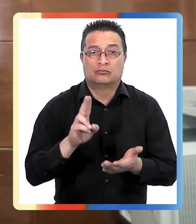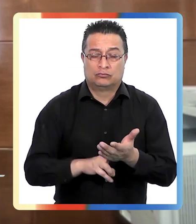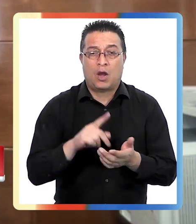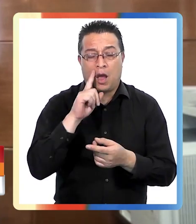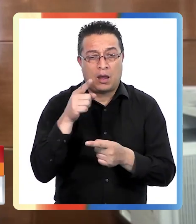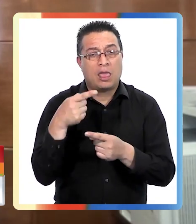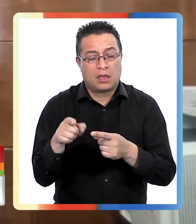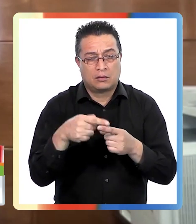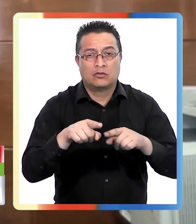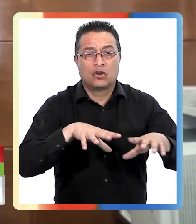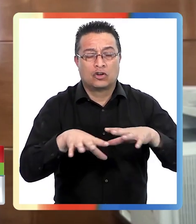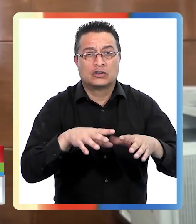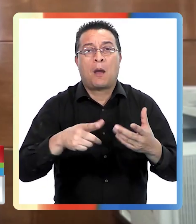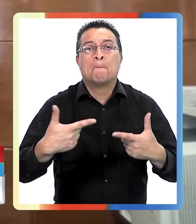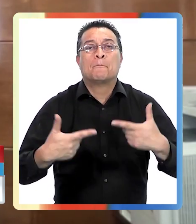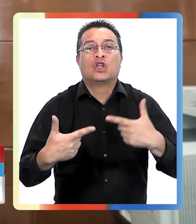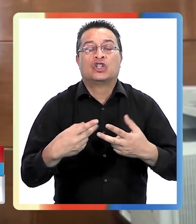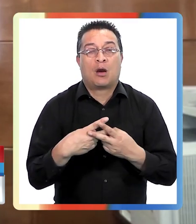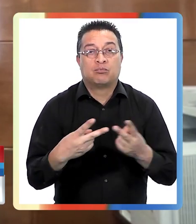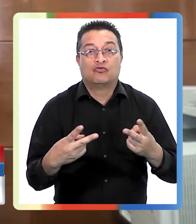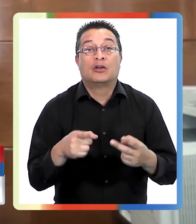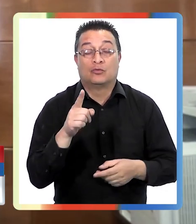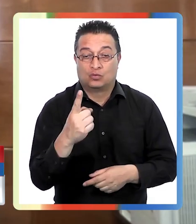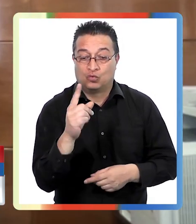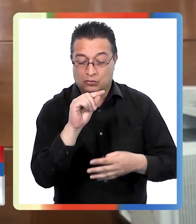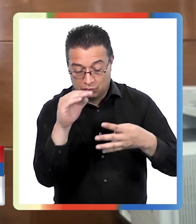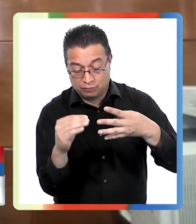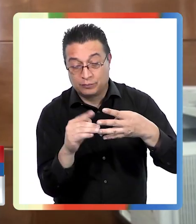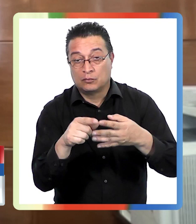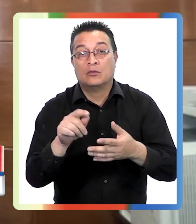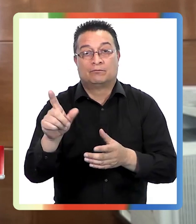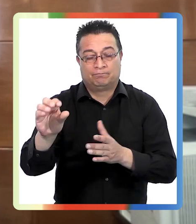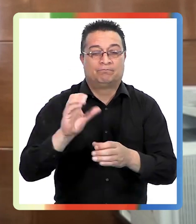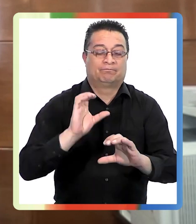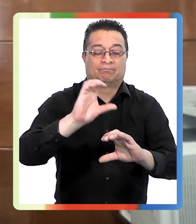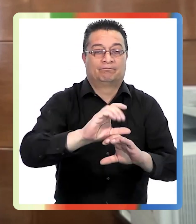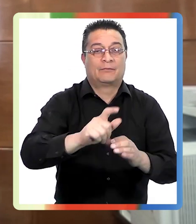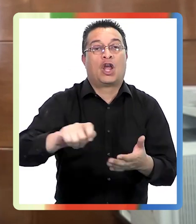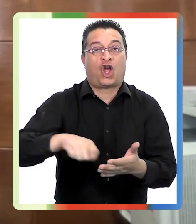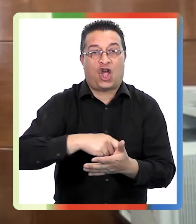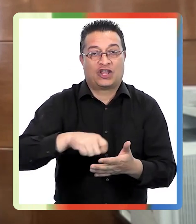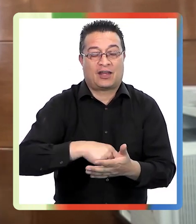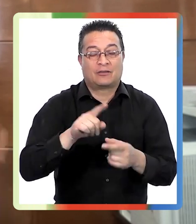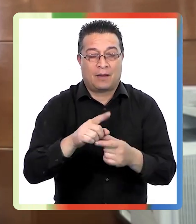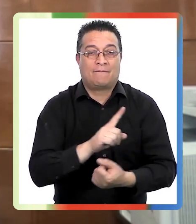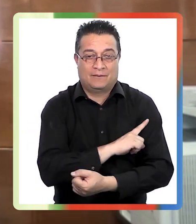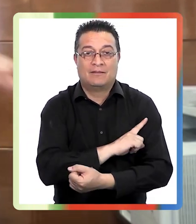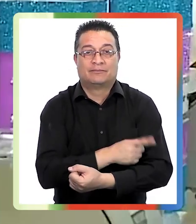Efectivamente existen distintos instrumentos de política pública y uno de ellos son los subsidios para la contratación, que lo que buscan